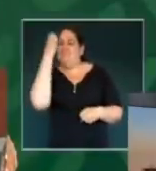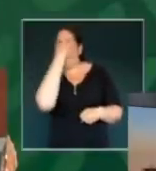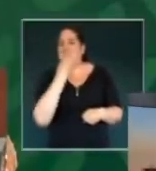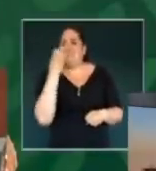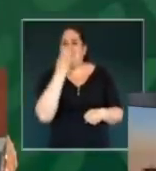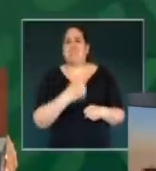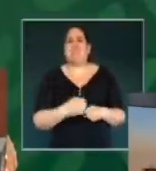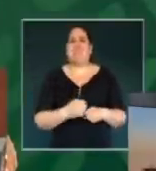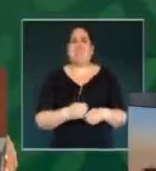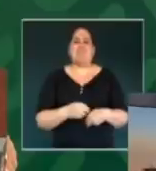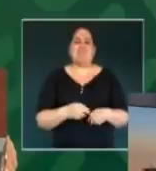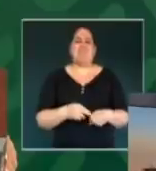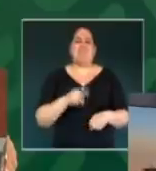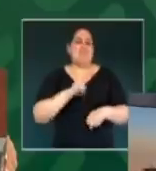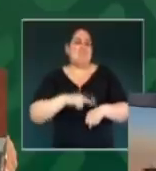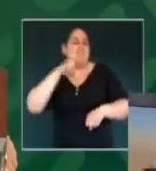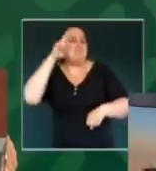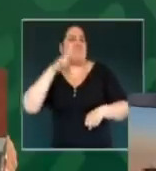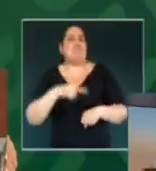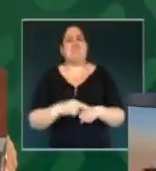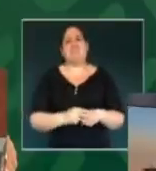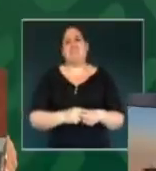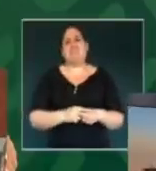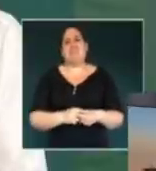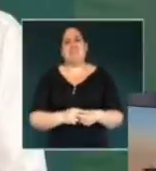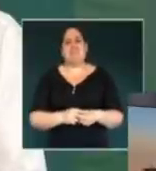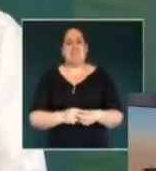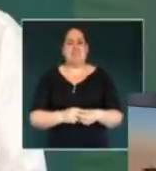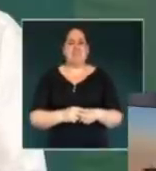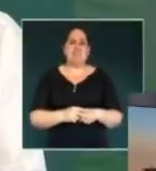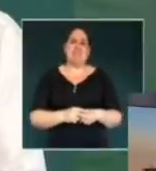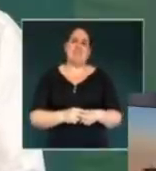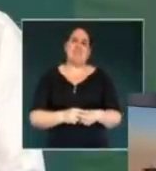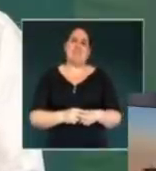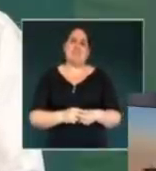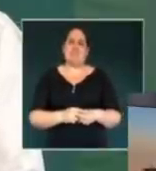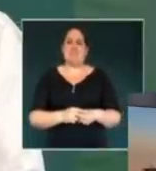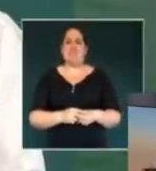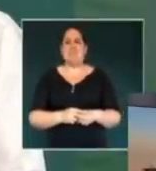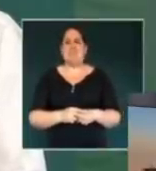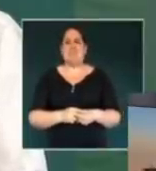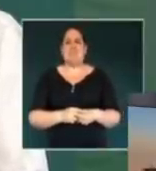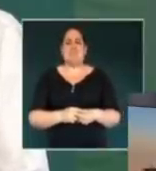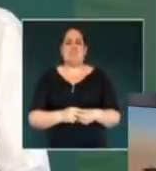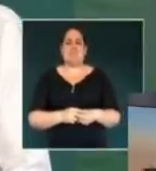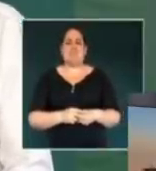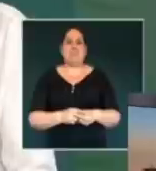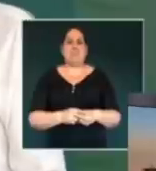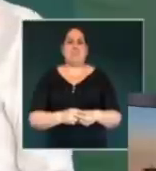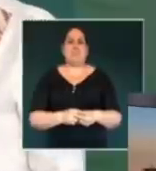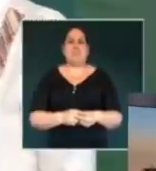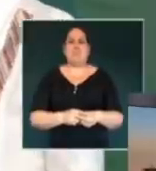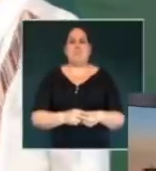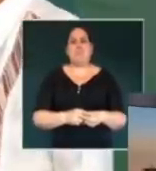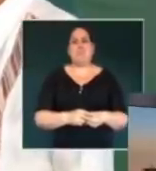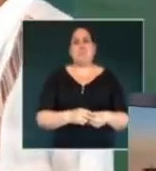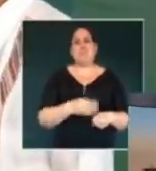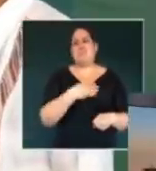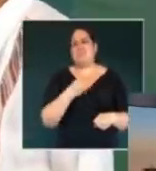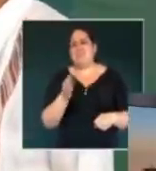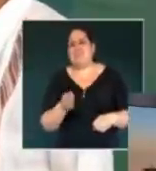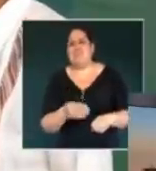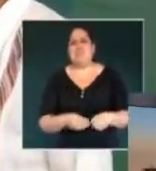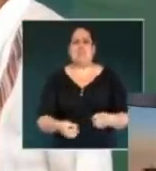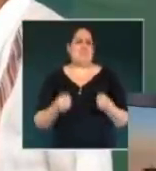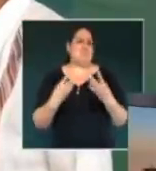con los grados más altos. Entonces, son muy buenos. No hay en el mundo